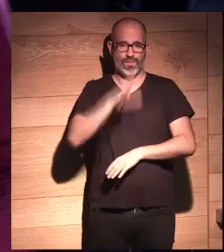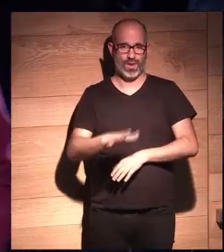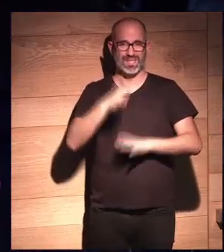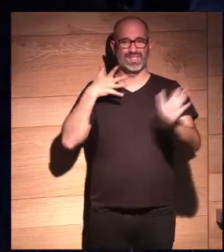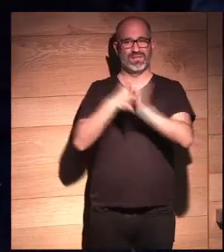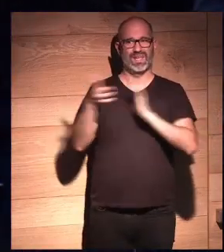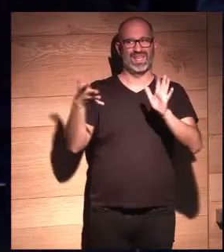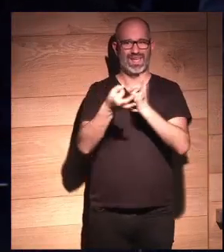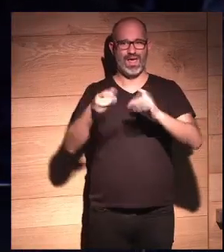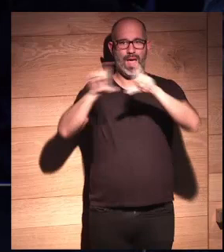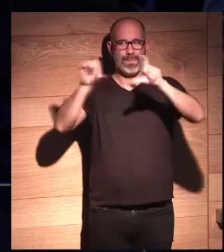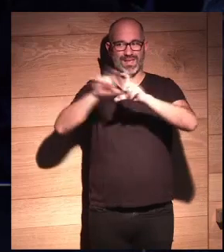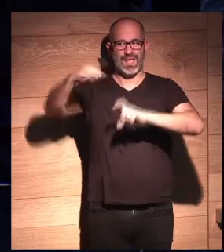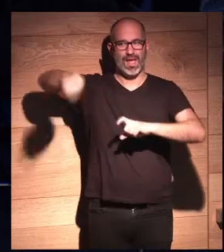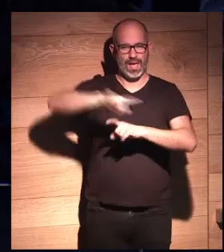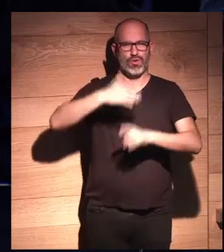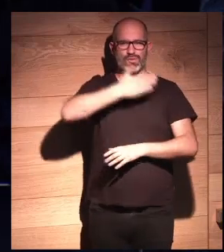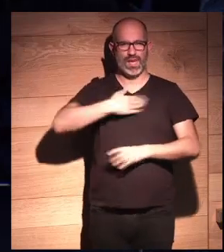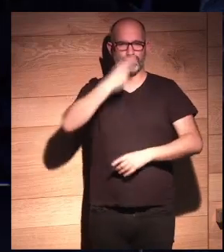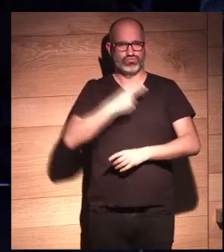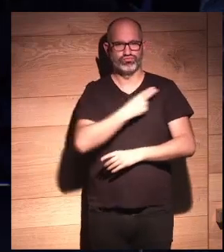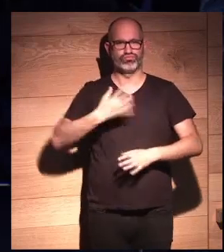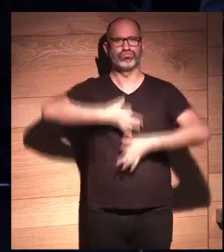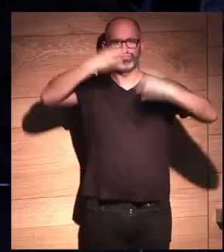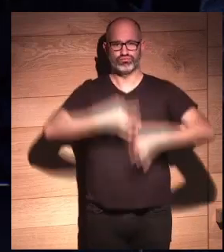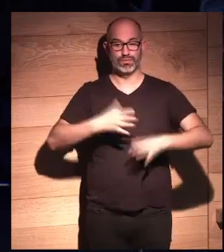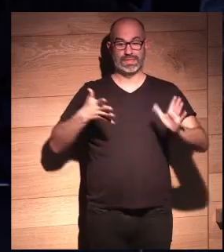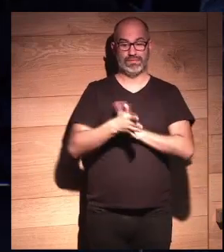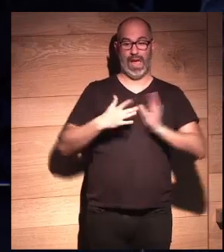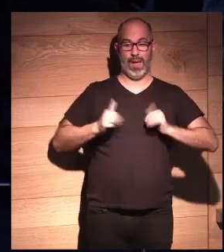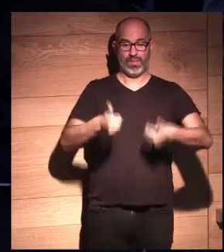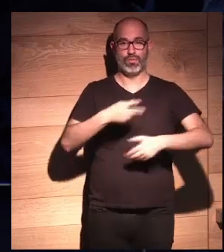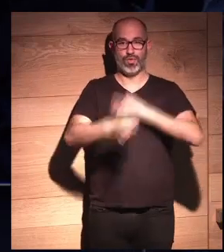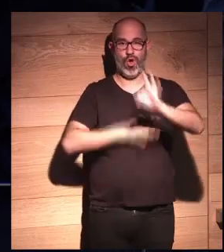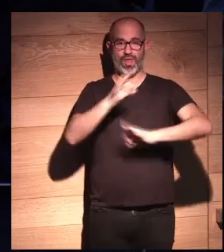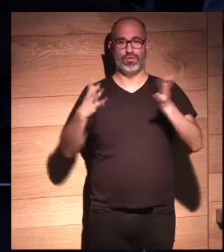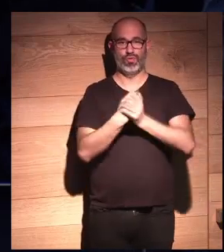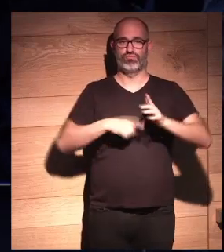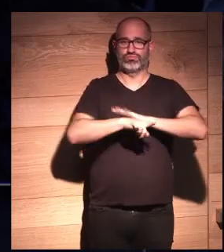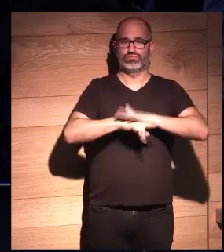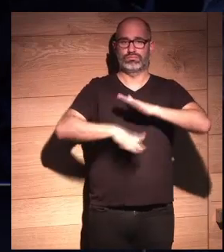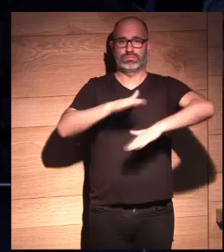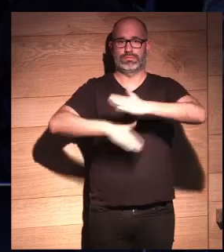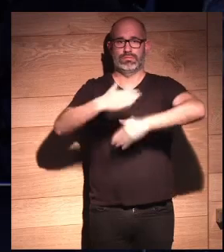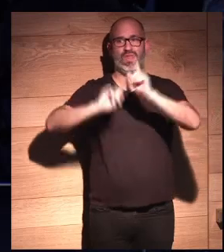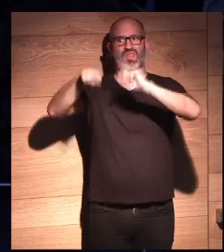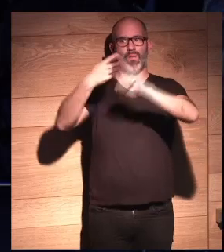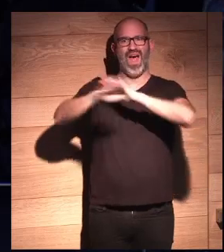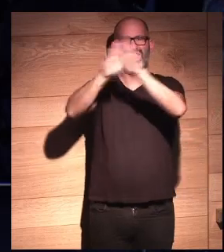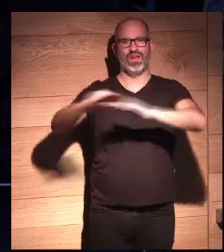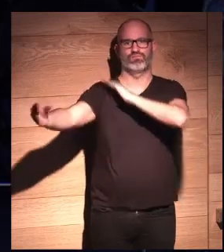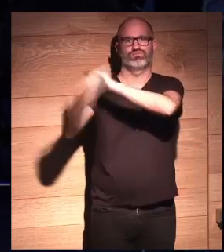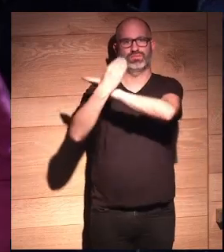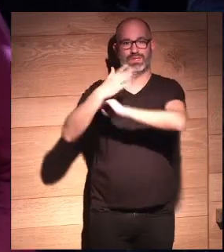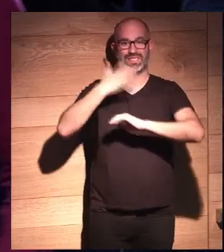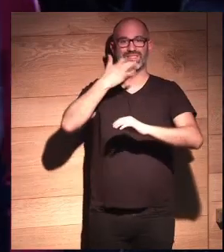que velan por el funcionamiento, ¿no? Y por la función tanto logística como organizativa, tanto igualmente también creativa, y en cualquier